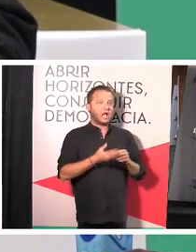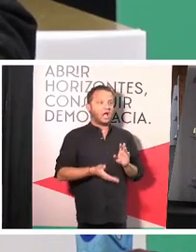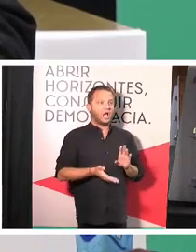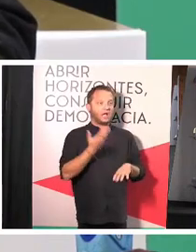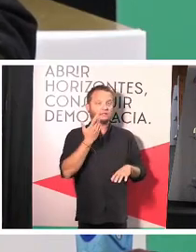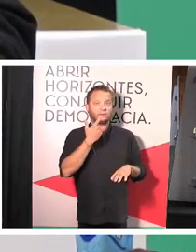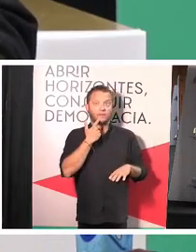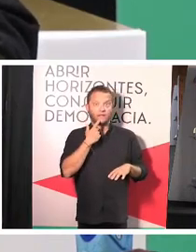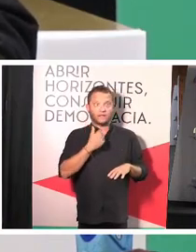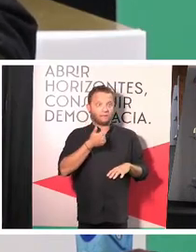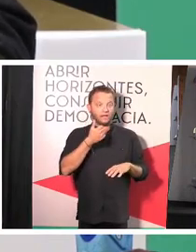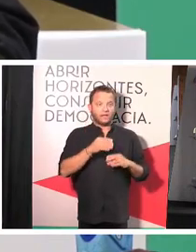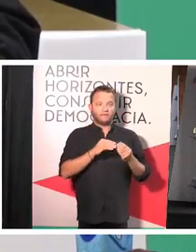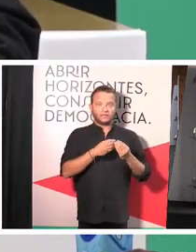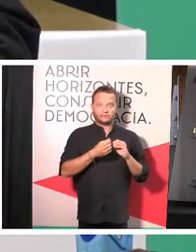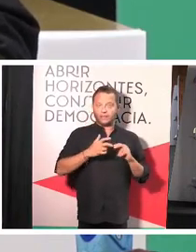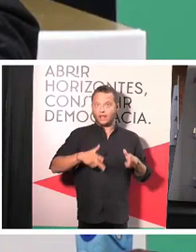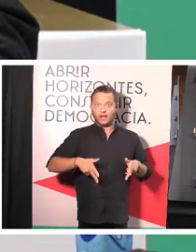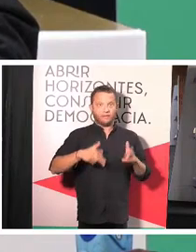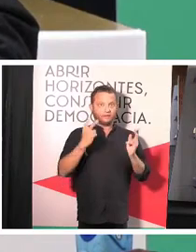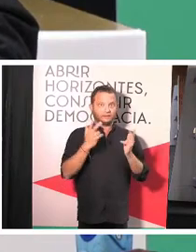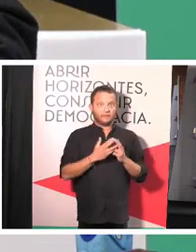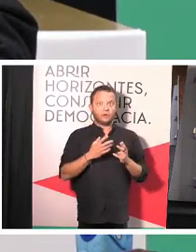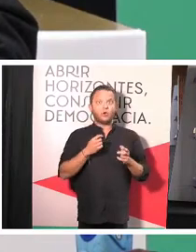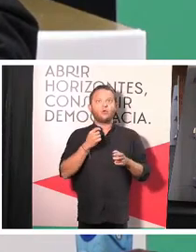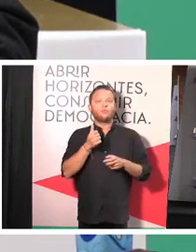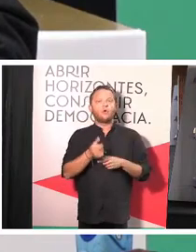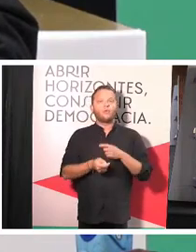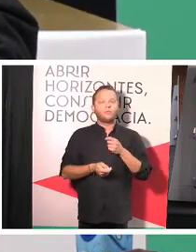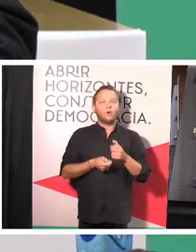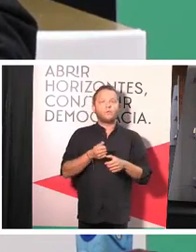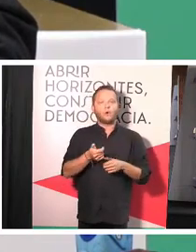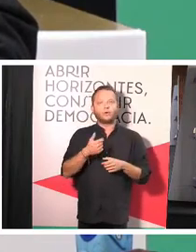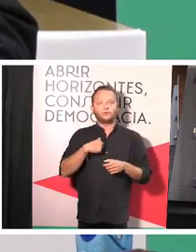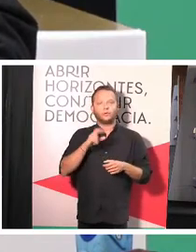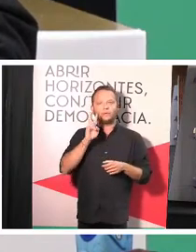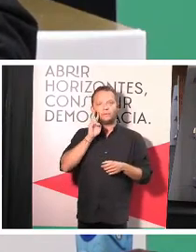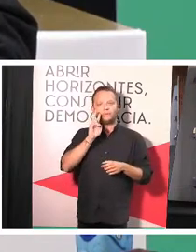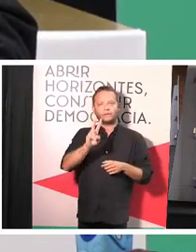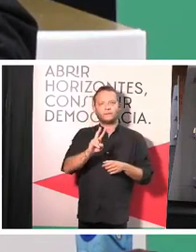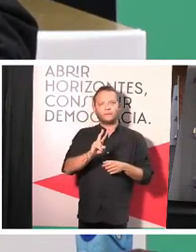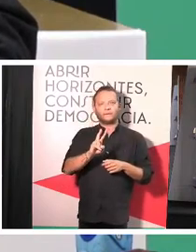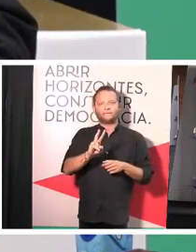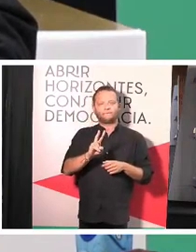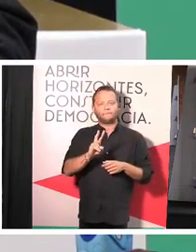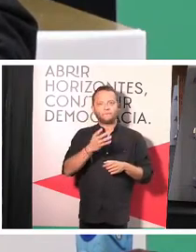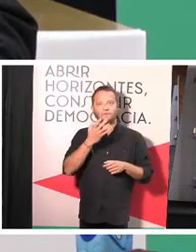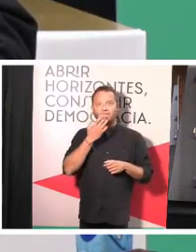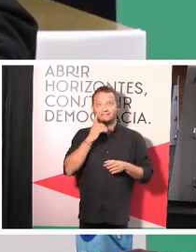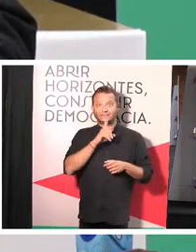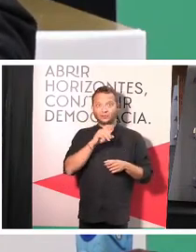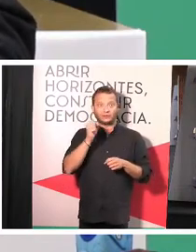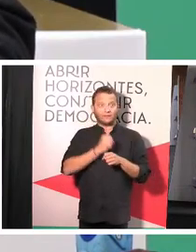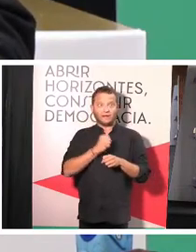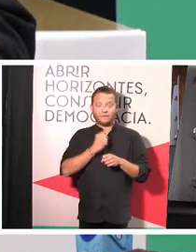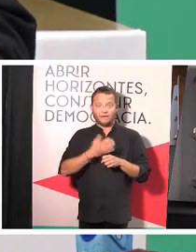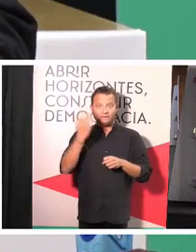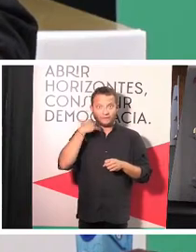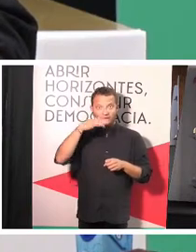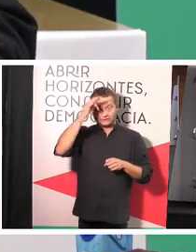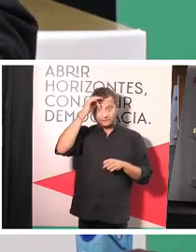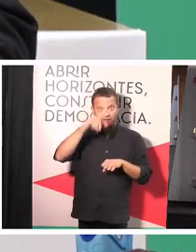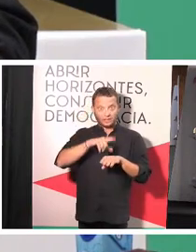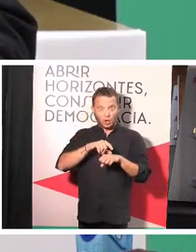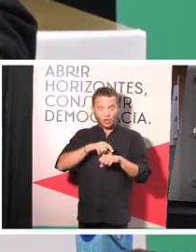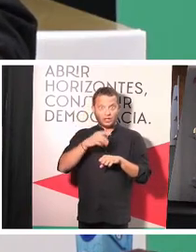que tendría pues muchísima flexibilidad y libertad, pero poco a poco fui viendo que si no trabajaba el fin de semana no me daban horas